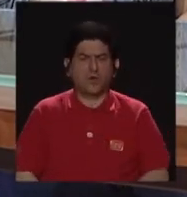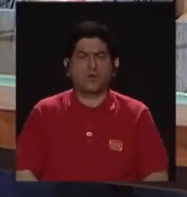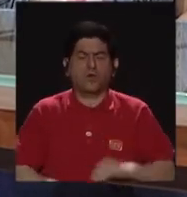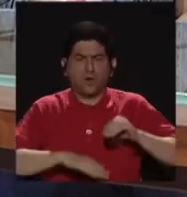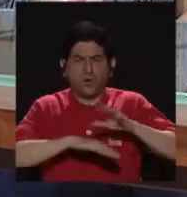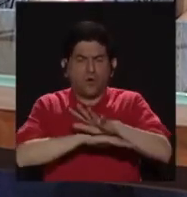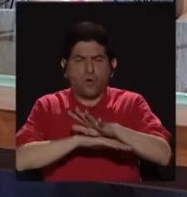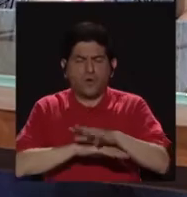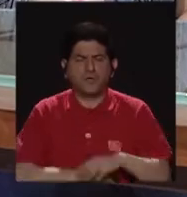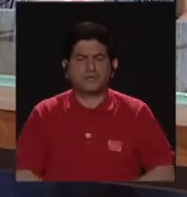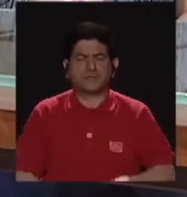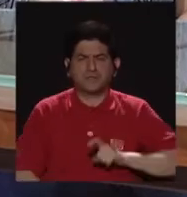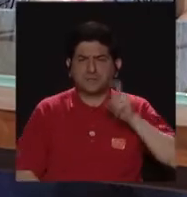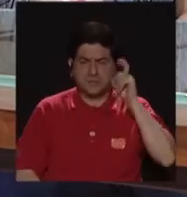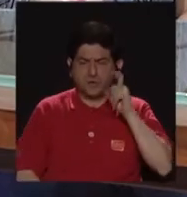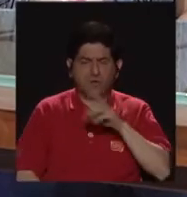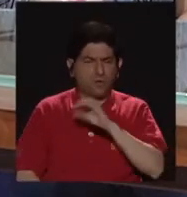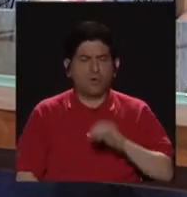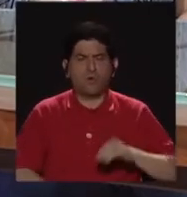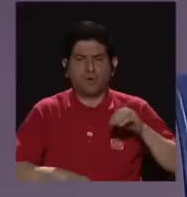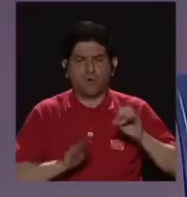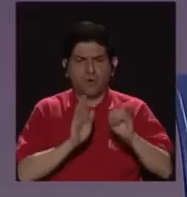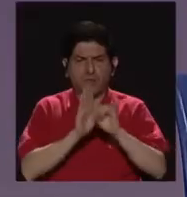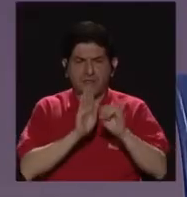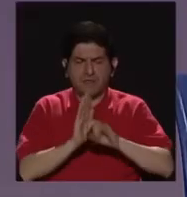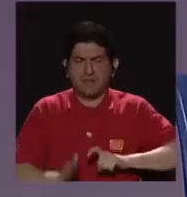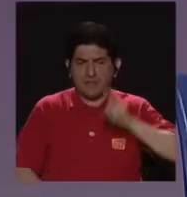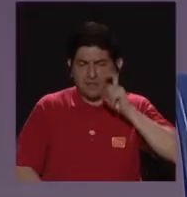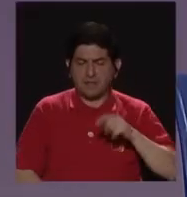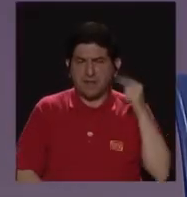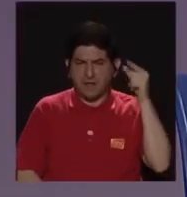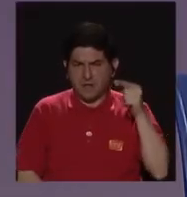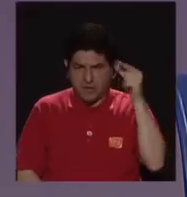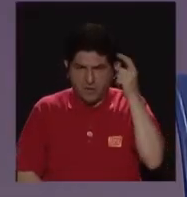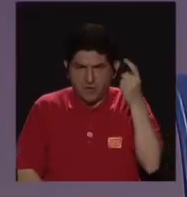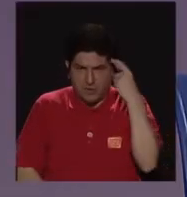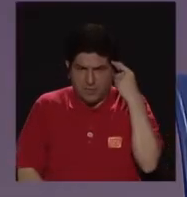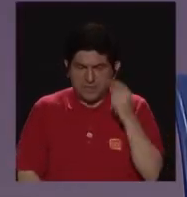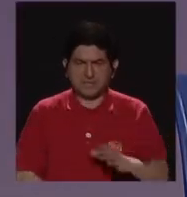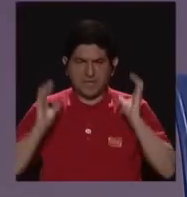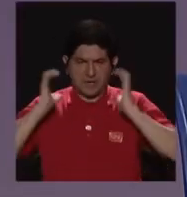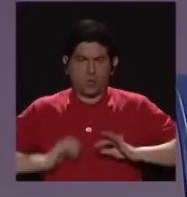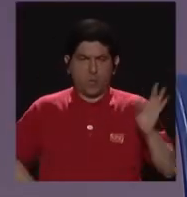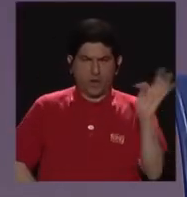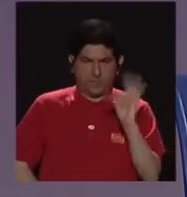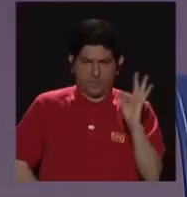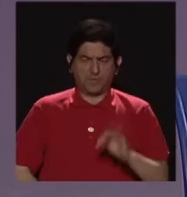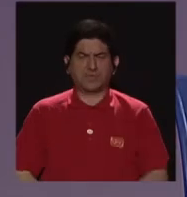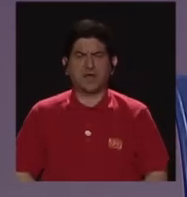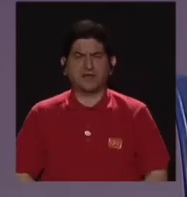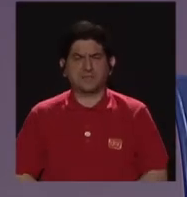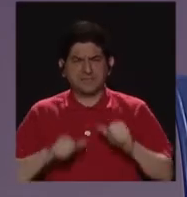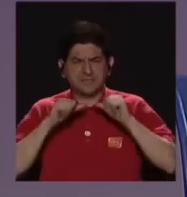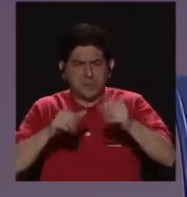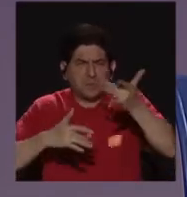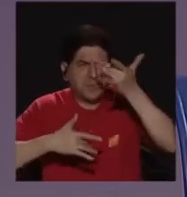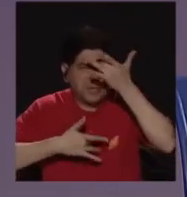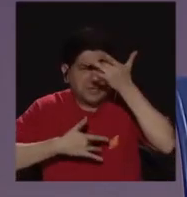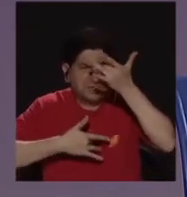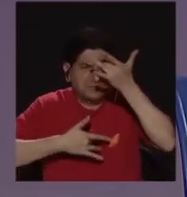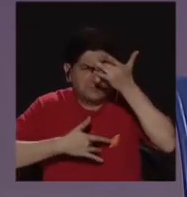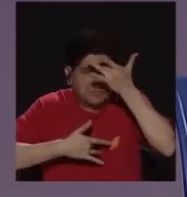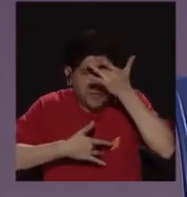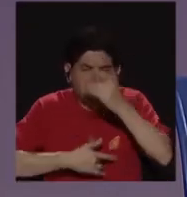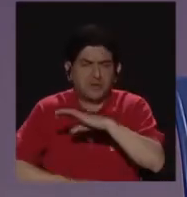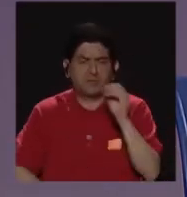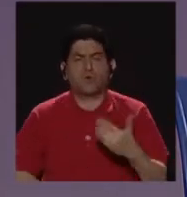identidad de género creo yo que esa misma lógica de pensar al cuerpo trans como un cuerpo permanente enfermo permanentemente